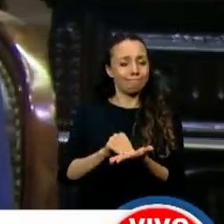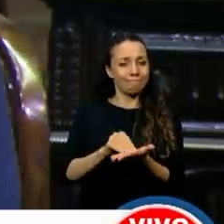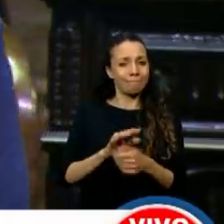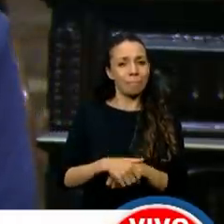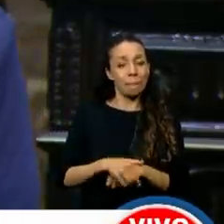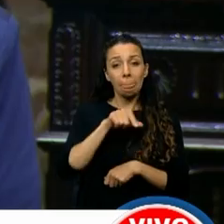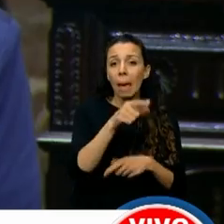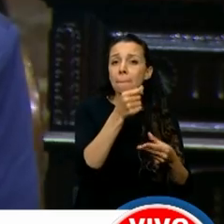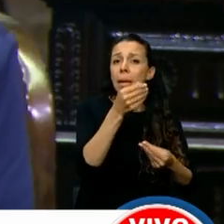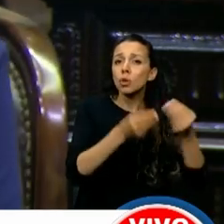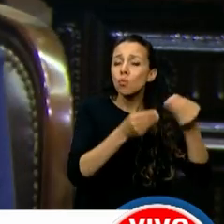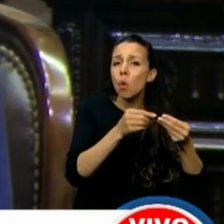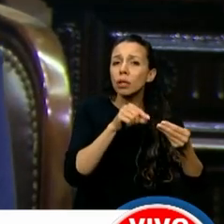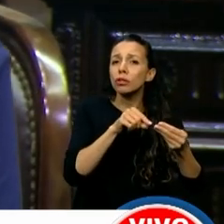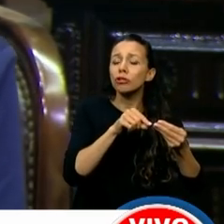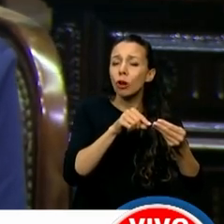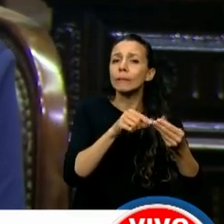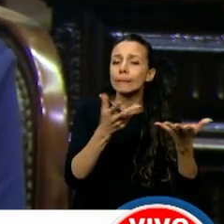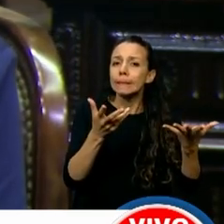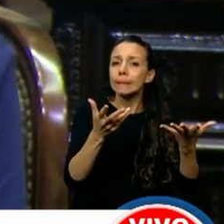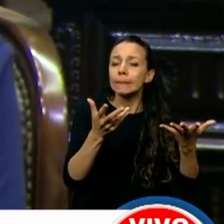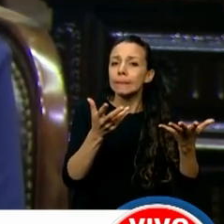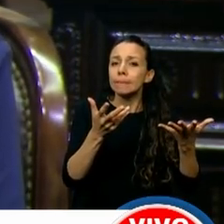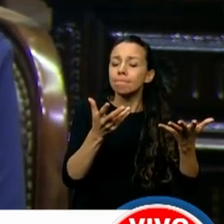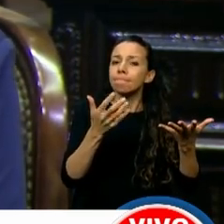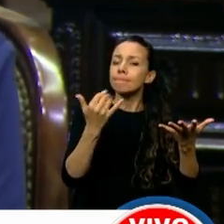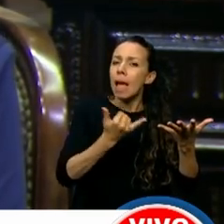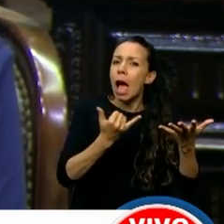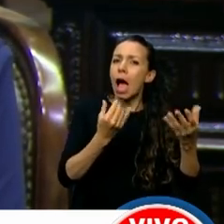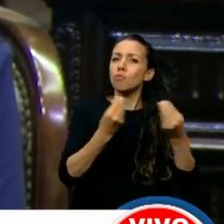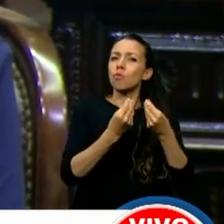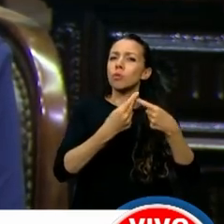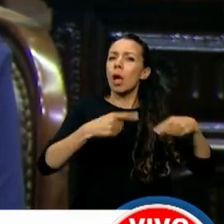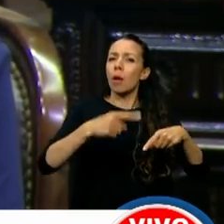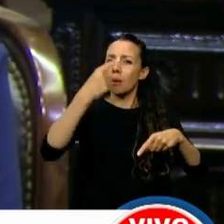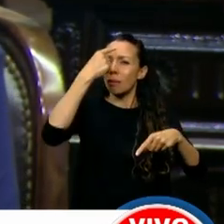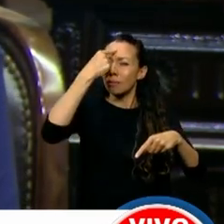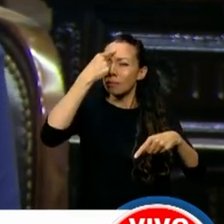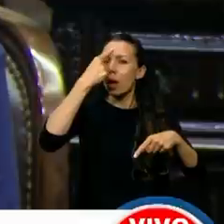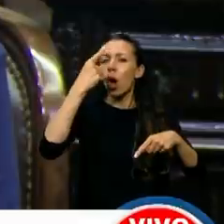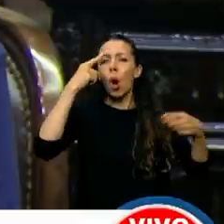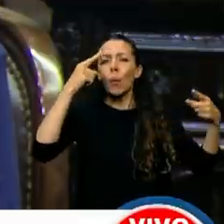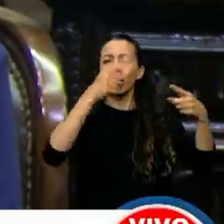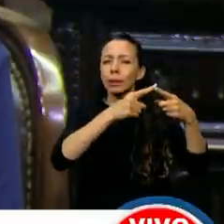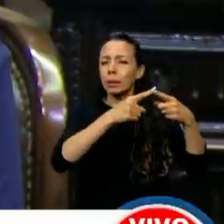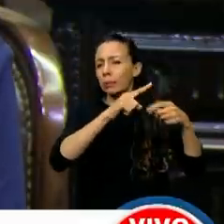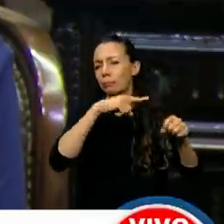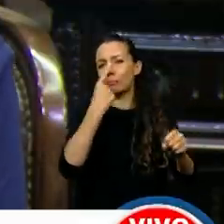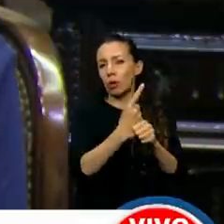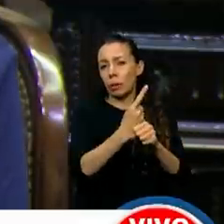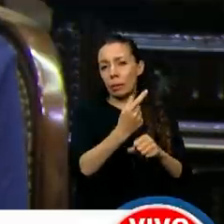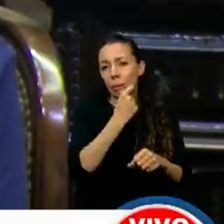lamentablemente tiene grandes utopías como un 4 por ciento de crecimiento del pp y